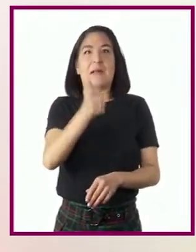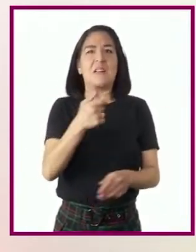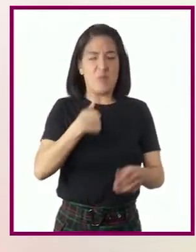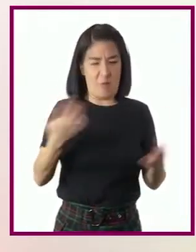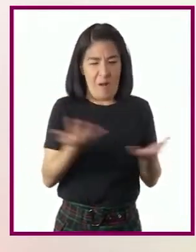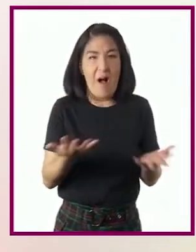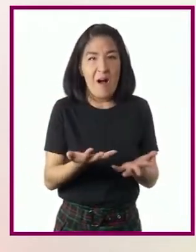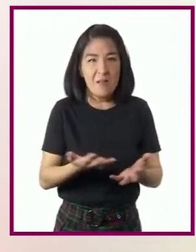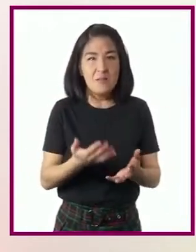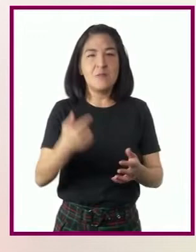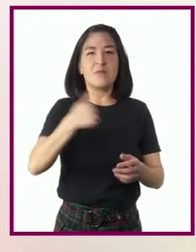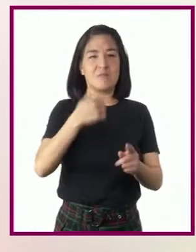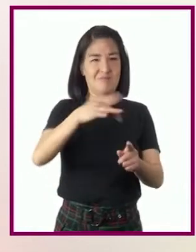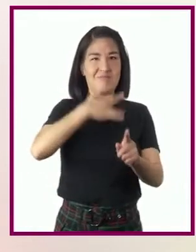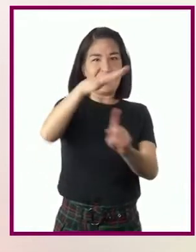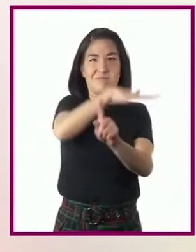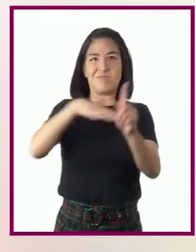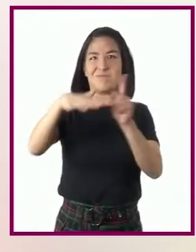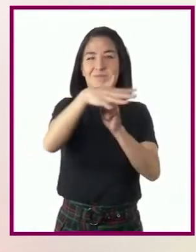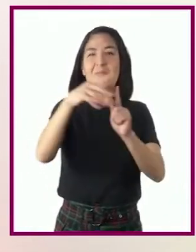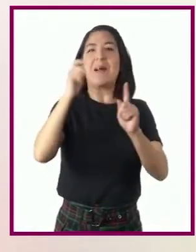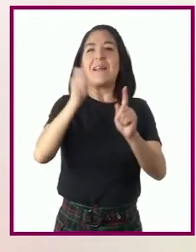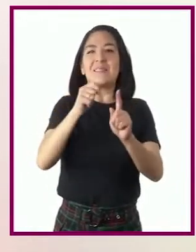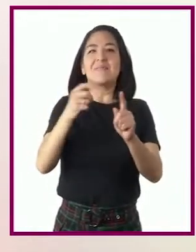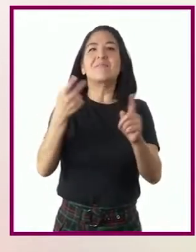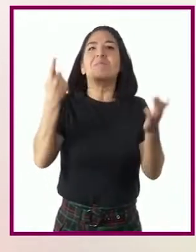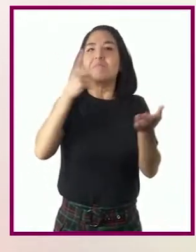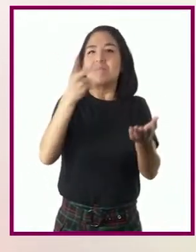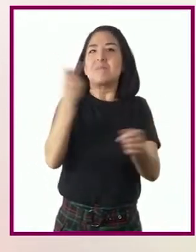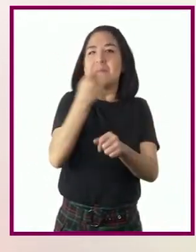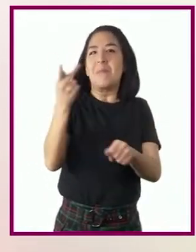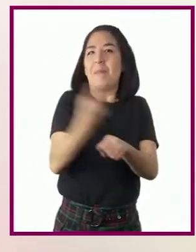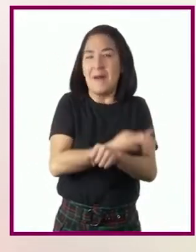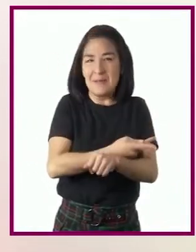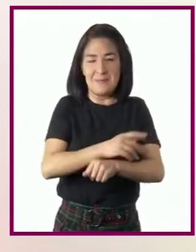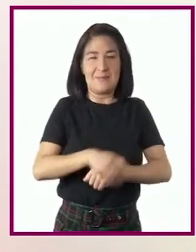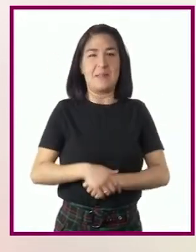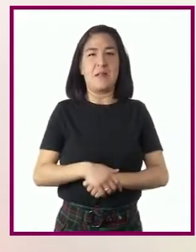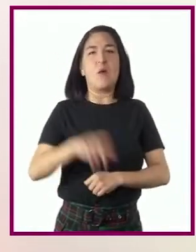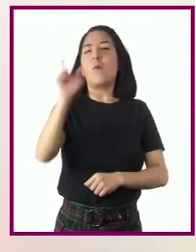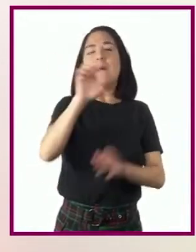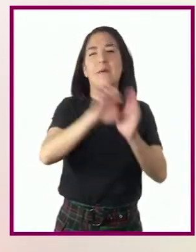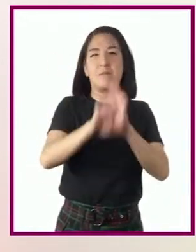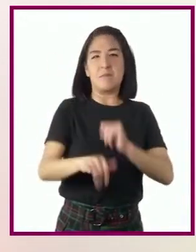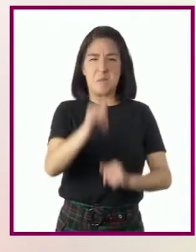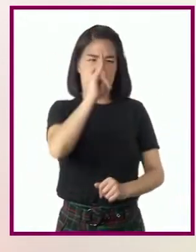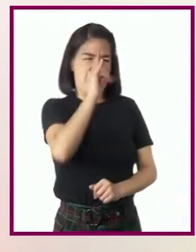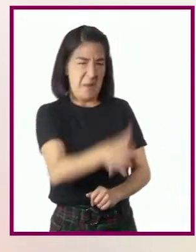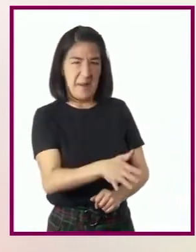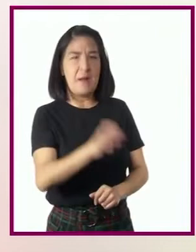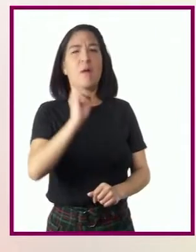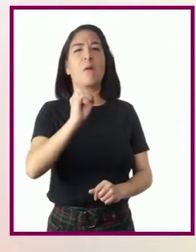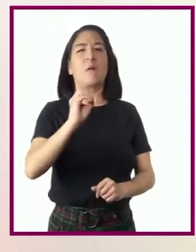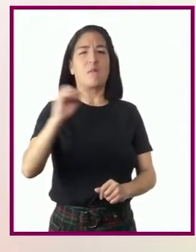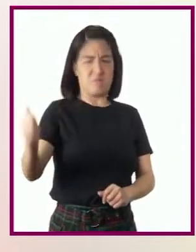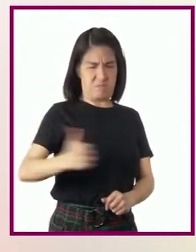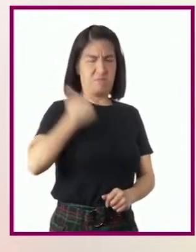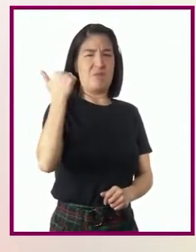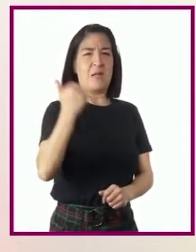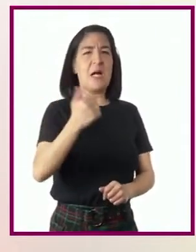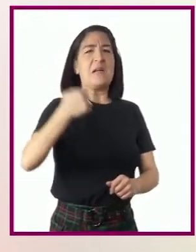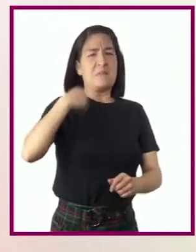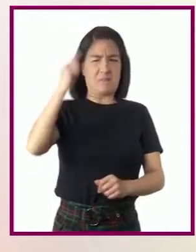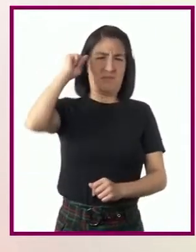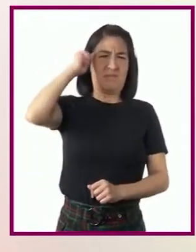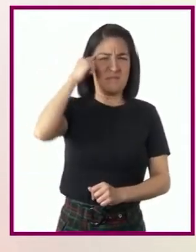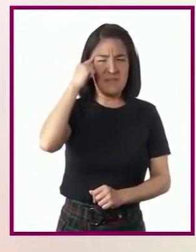estás pasando a tu alrededor. Por ejemplo, cuando alguien nos insulta o abusa de nosotros, sentimos enojo.